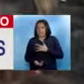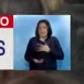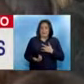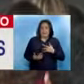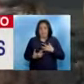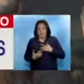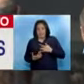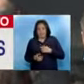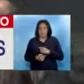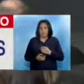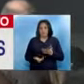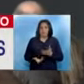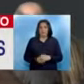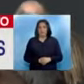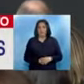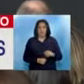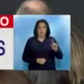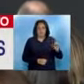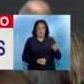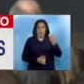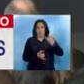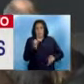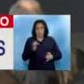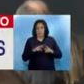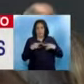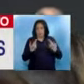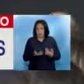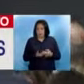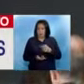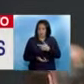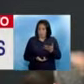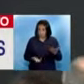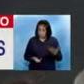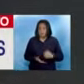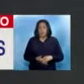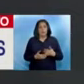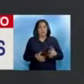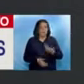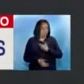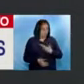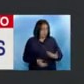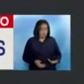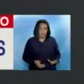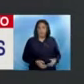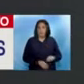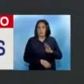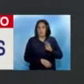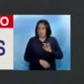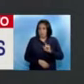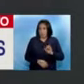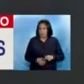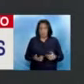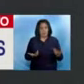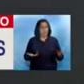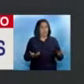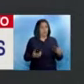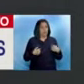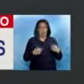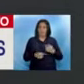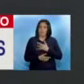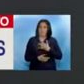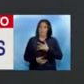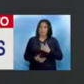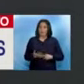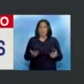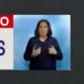encontrados. Es la última reunión que voy a tener ya como presidente de Bacus. Y es encontrado porque también estoy contento porque